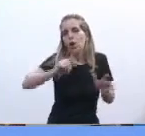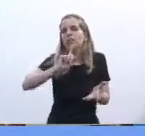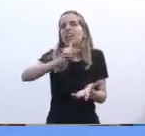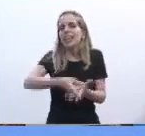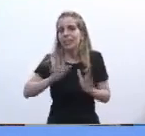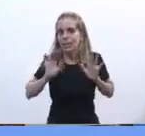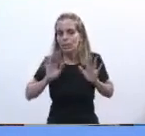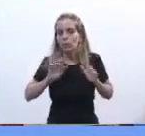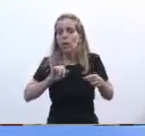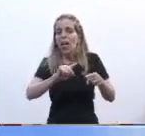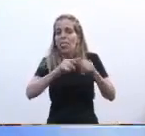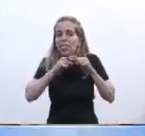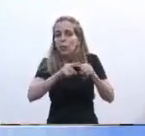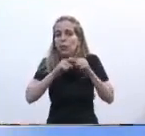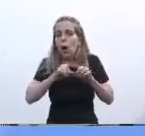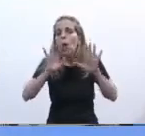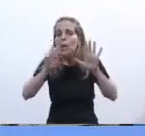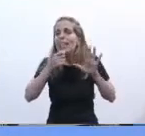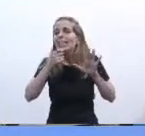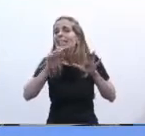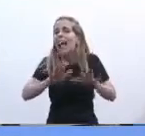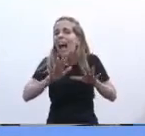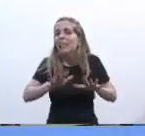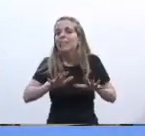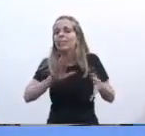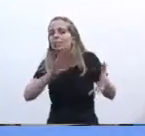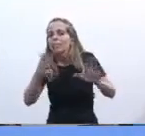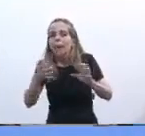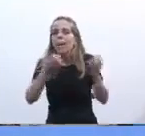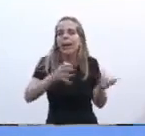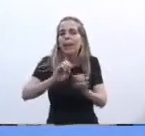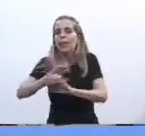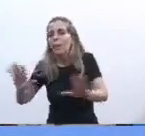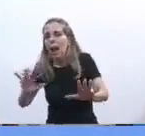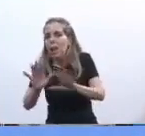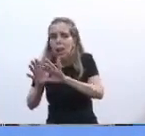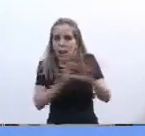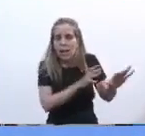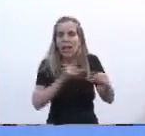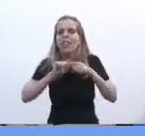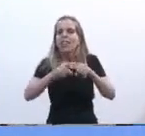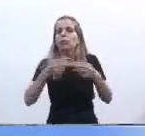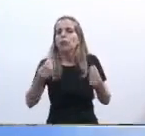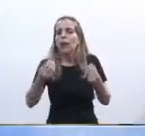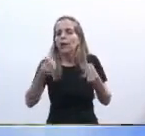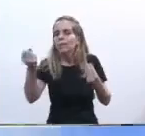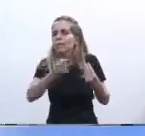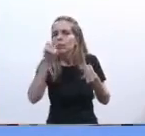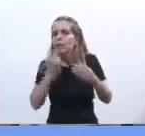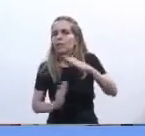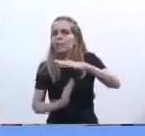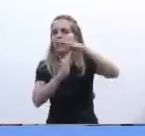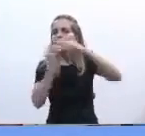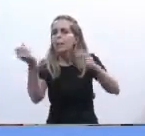de discutir si las condiciones son más o menos adversas lo que ponemos en primer lugar sobre la